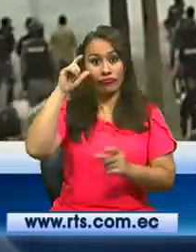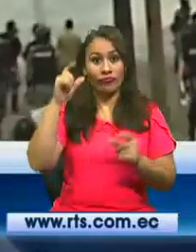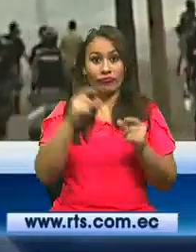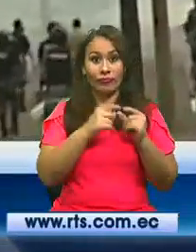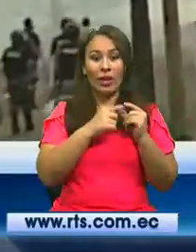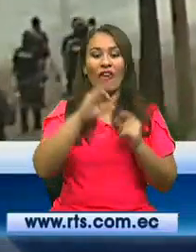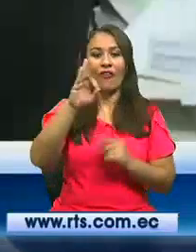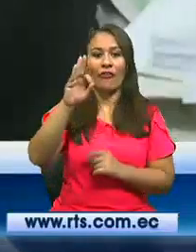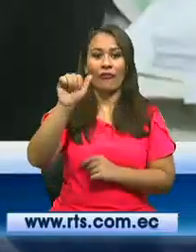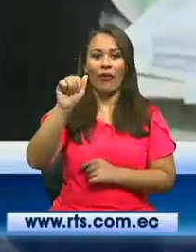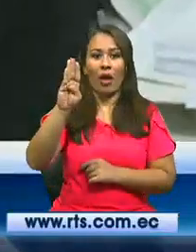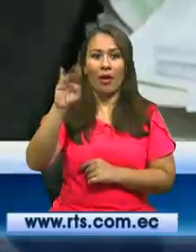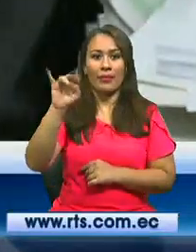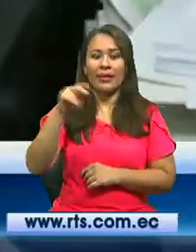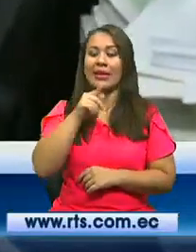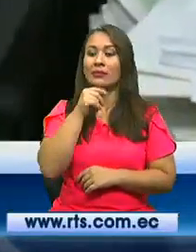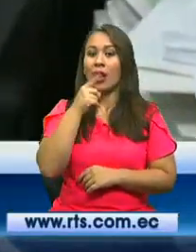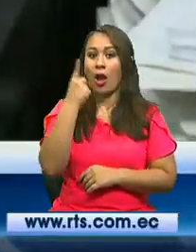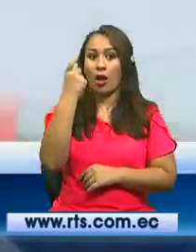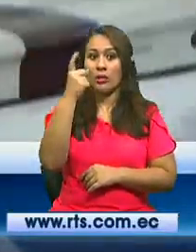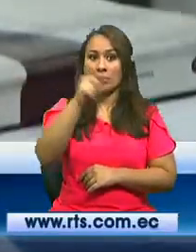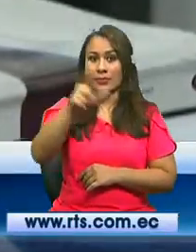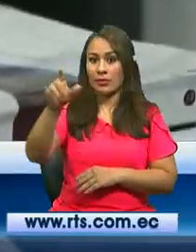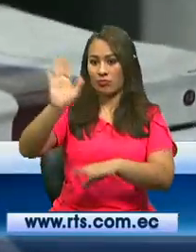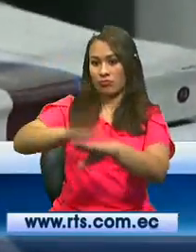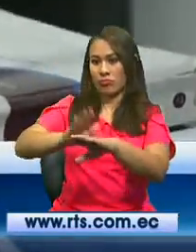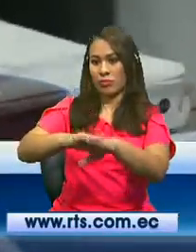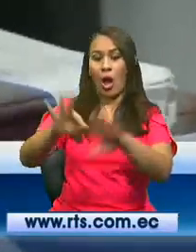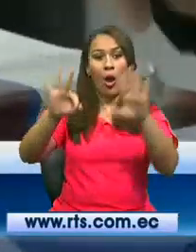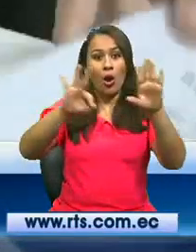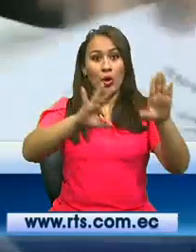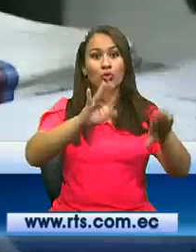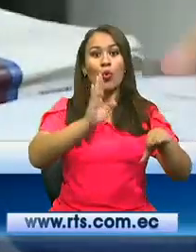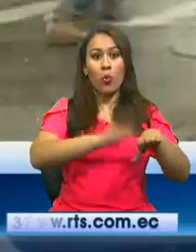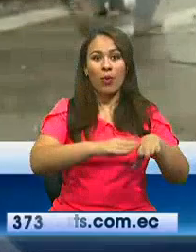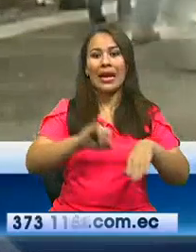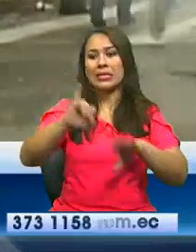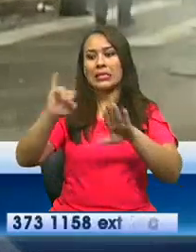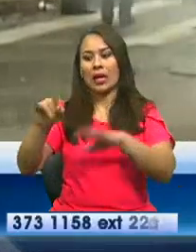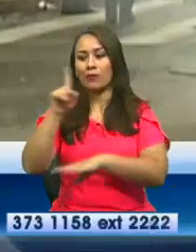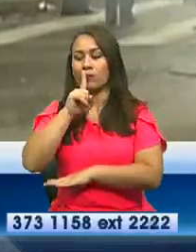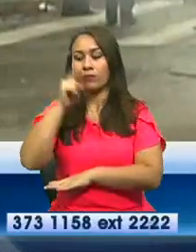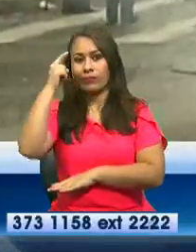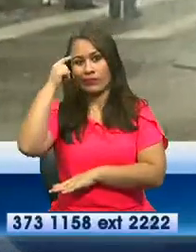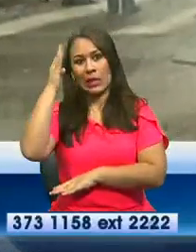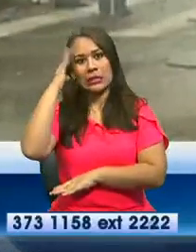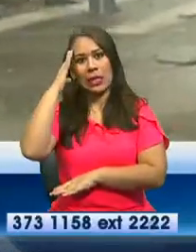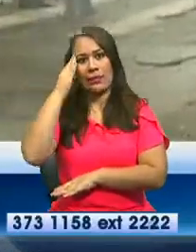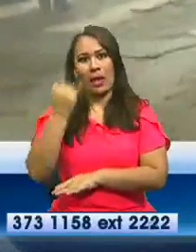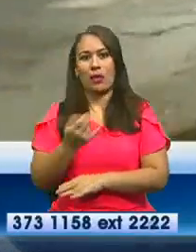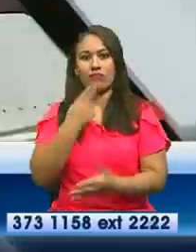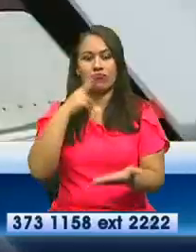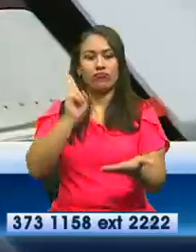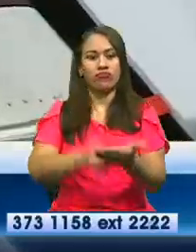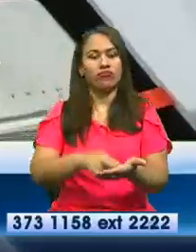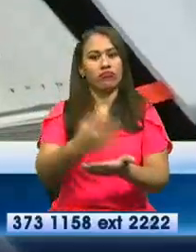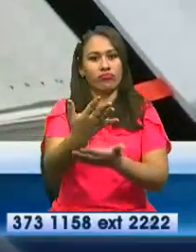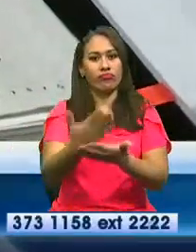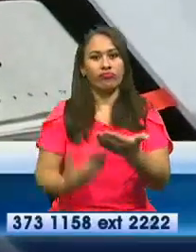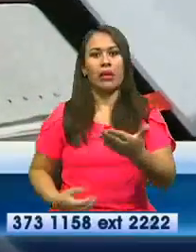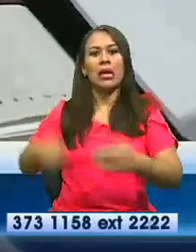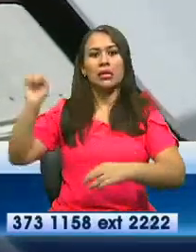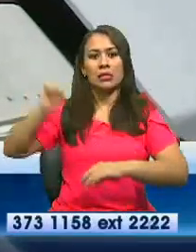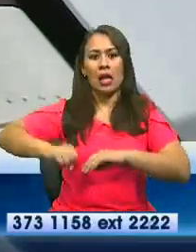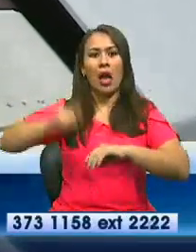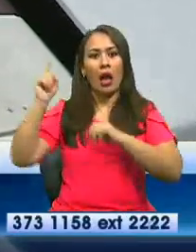a 14 personas, 8 en calidad de autores y 6 como cómplices, y resolvió emitir un dictamen